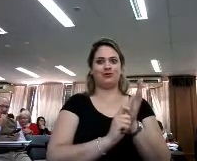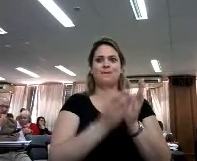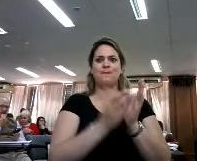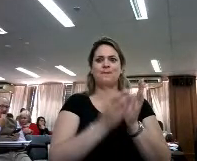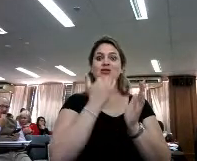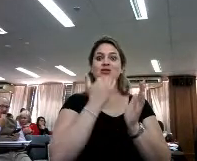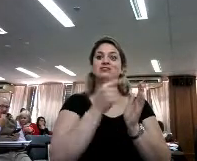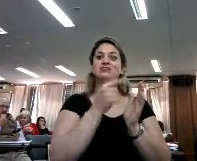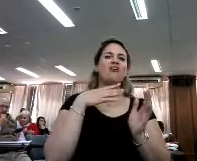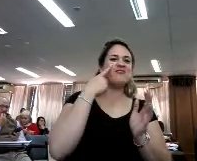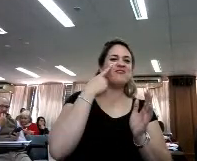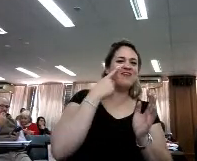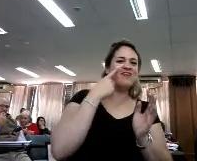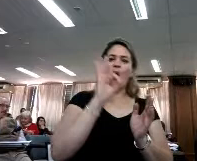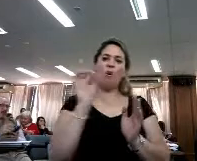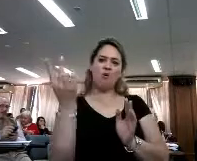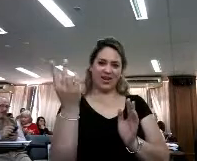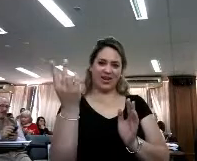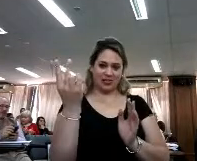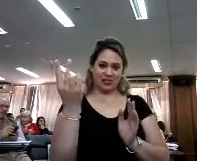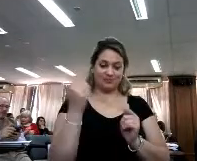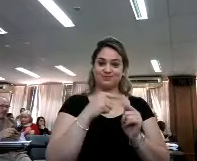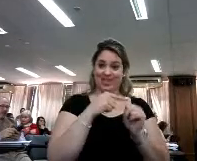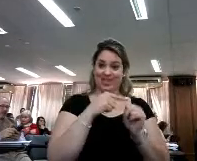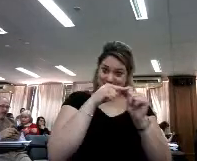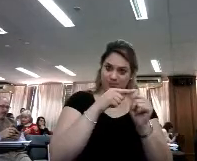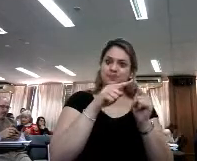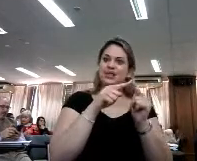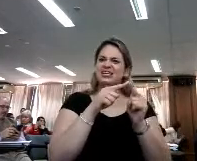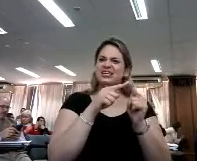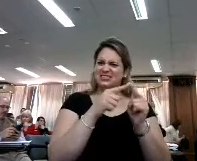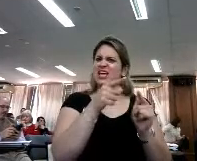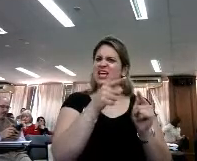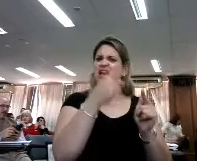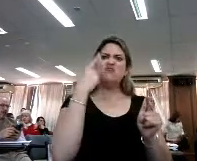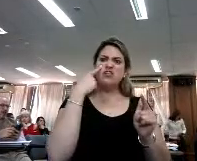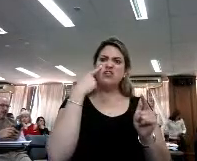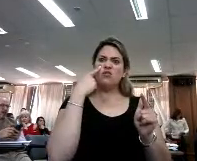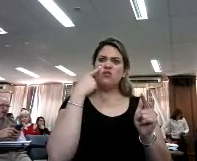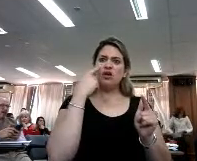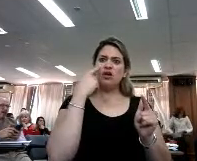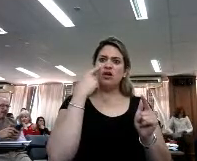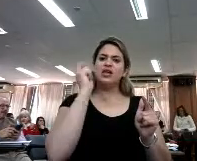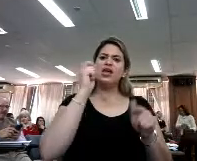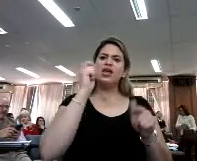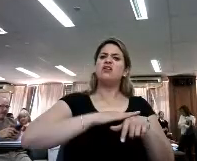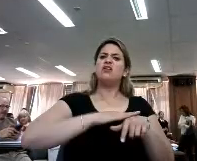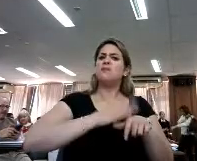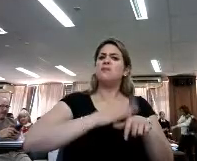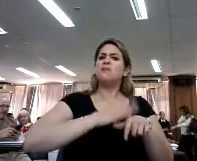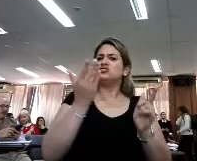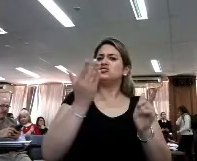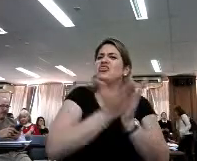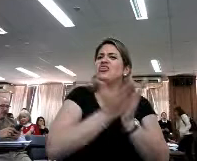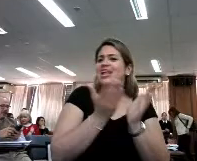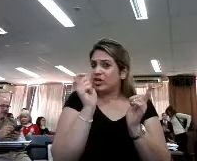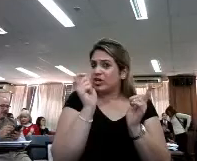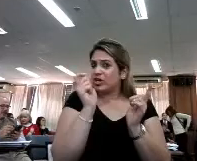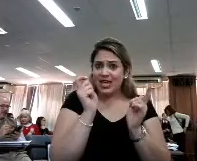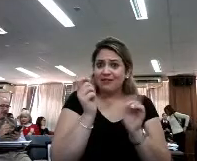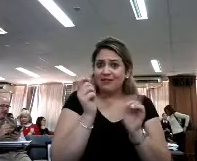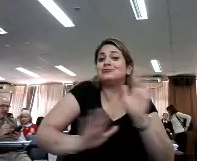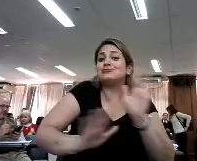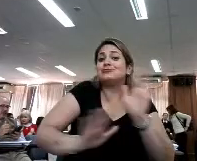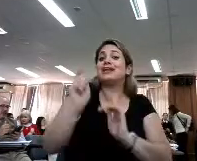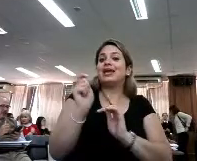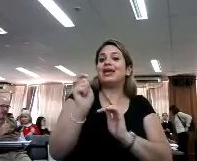vivo. Dos, no sé si estando vivo, ¿quién es el que tiene? Entonces, ¿qué tengo que hacer?